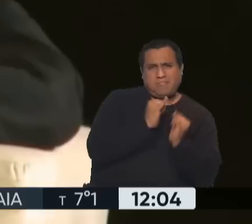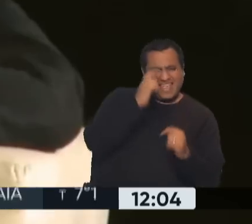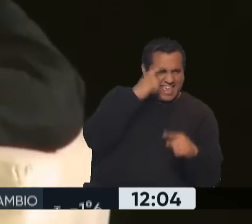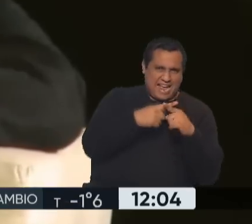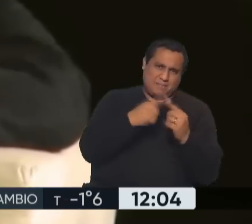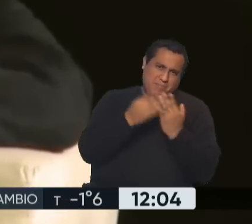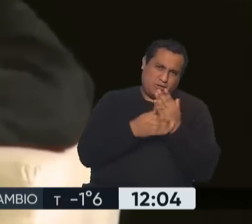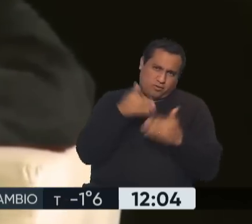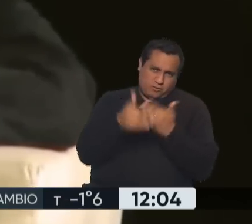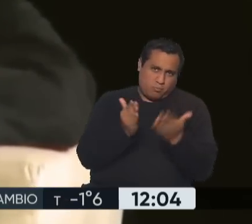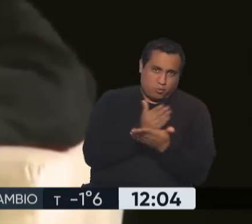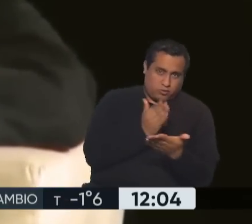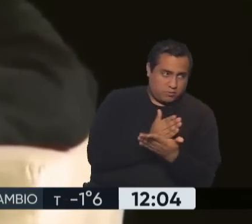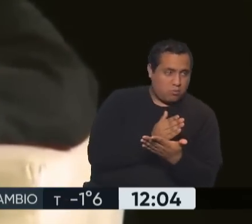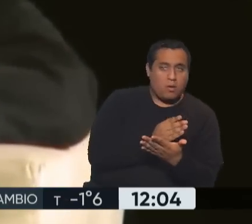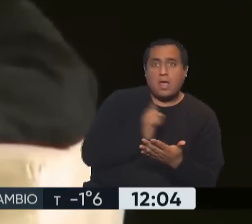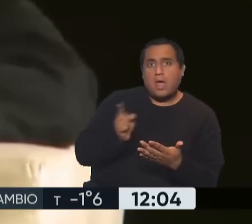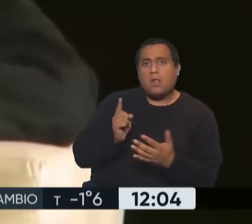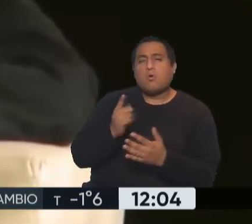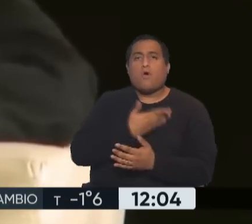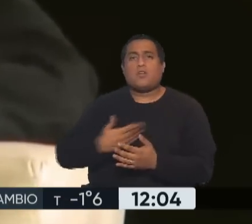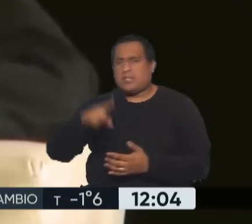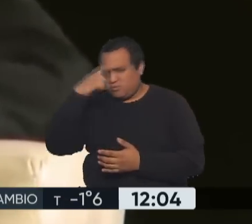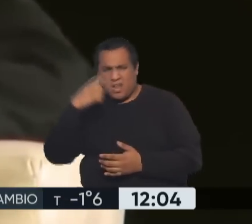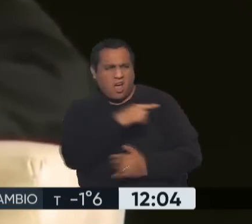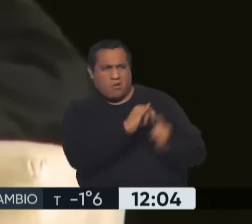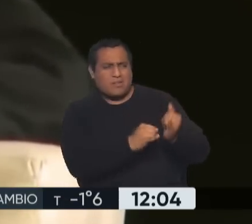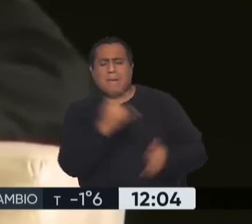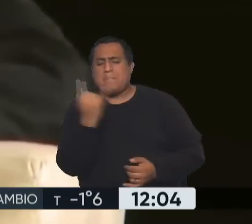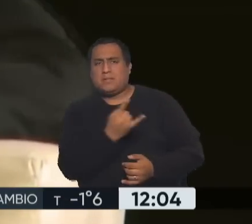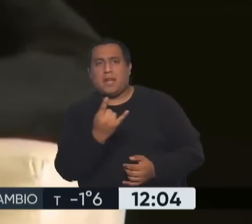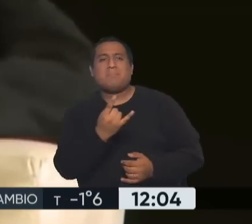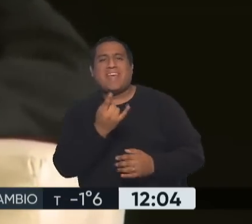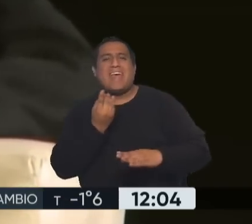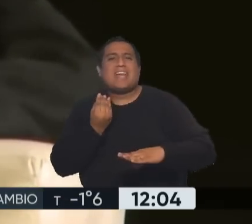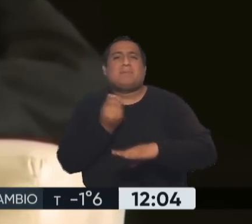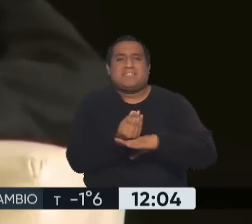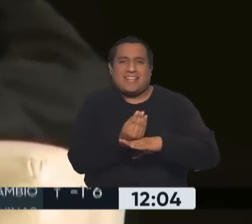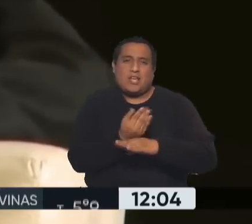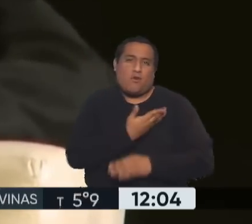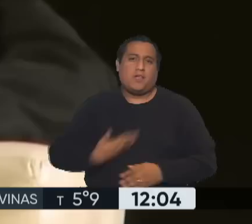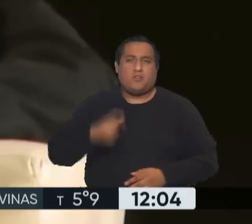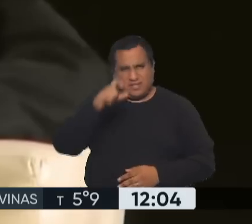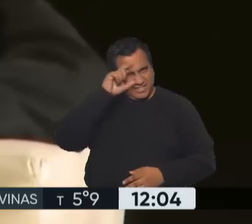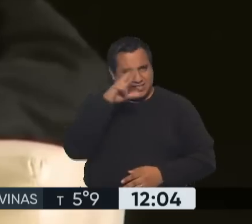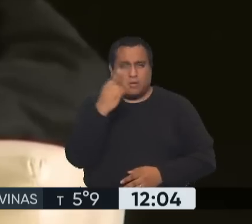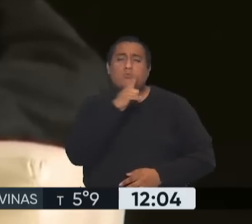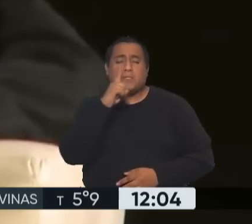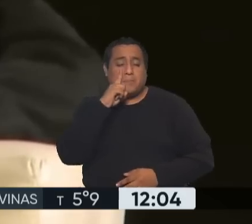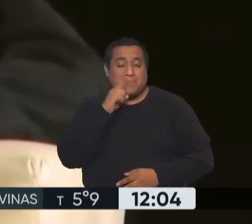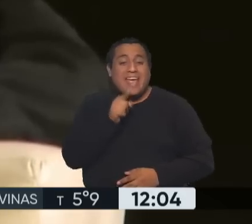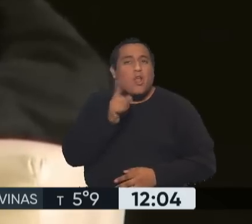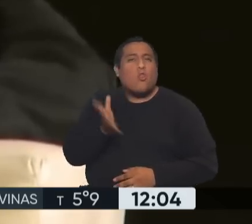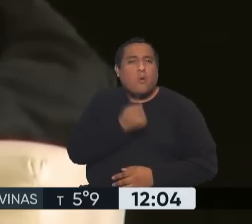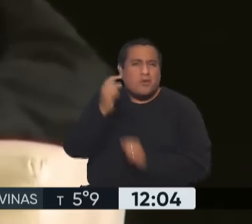Desarrollo Productivo, y cómo lo desmintió el Gobierno Nacional a través de la portavoz Gabriela Cerruti. ¿Qué dijo Paolo Rocca? Que no